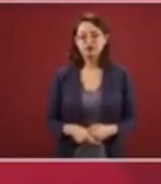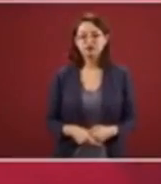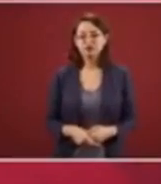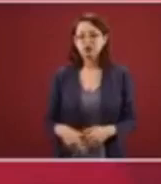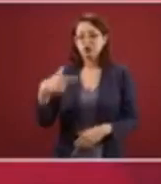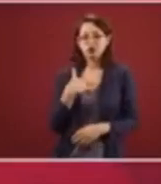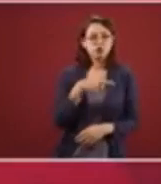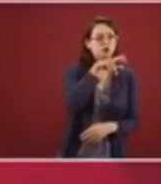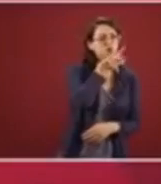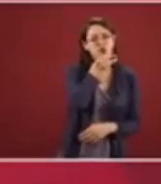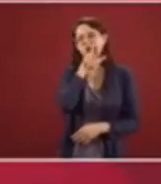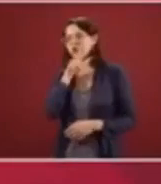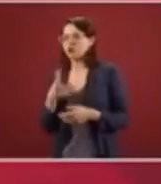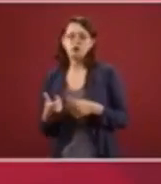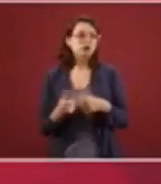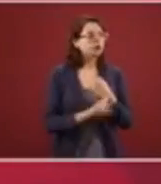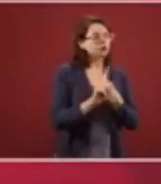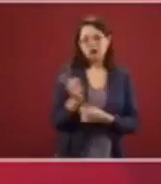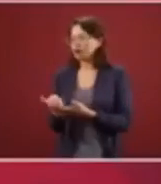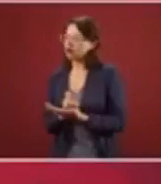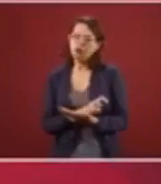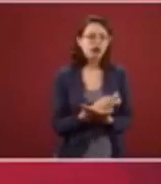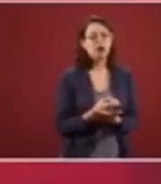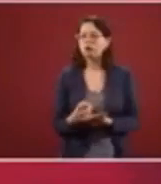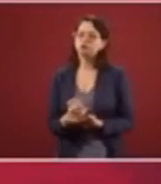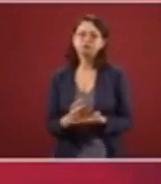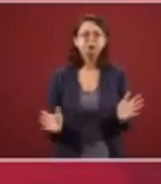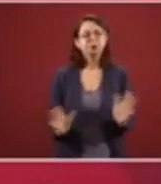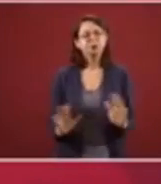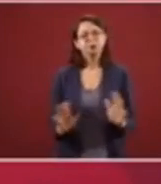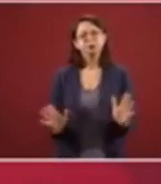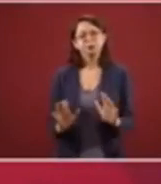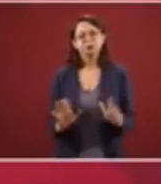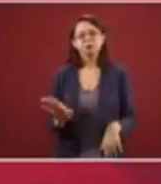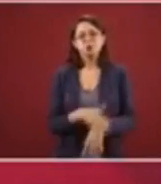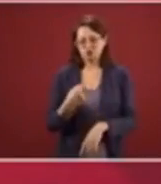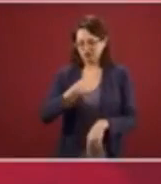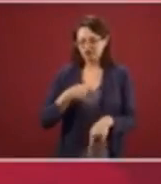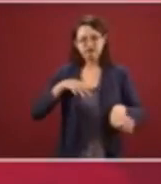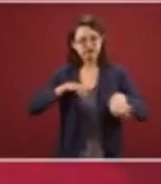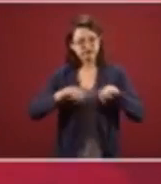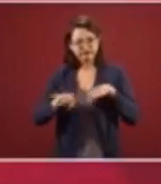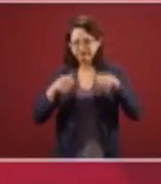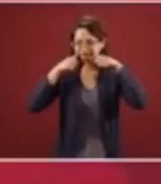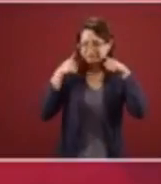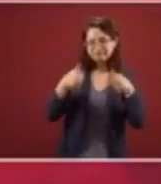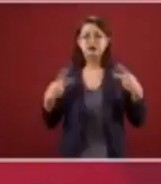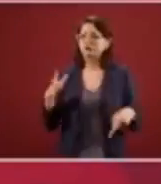Me quita el sueño ningún problema porque estoy atendiendo.